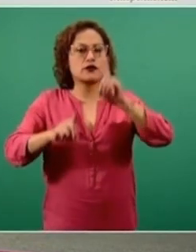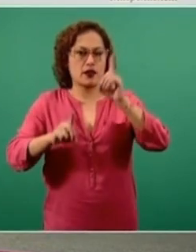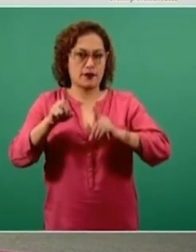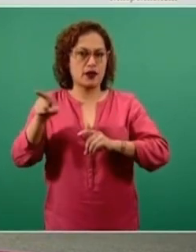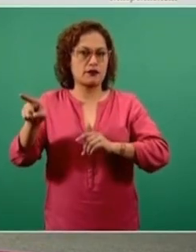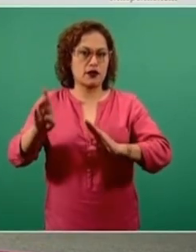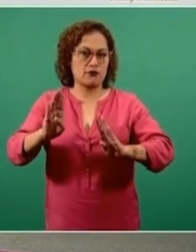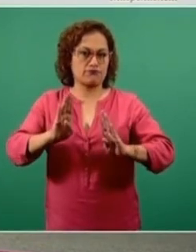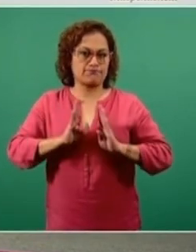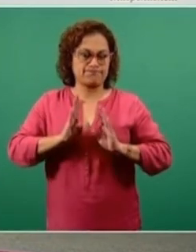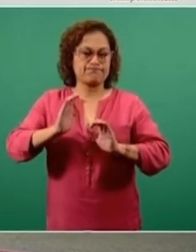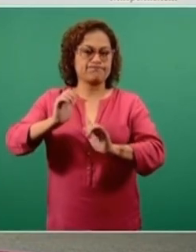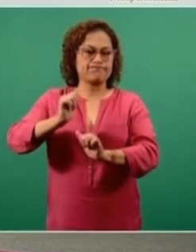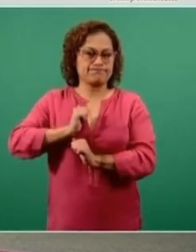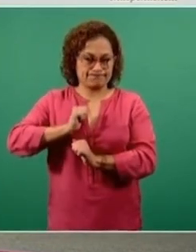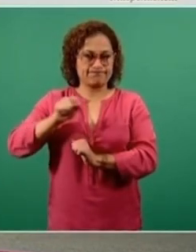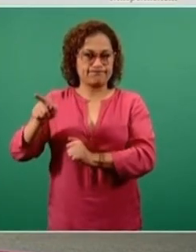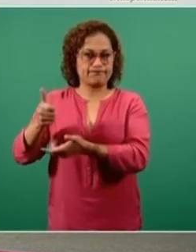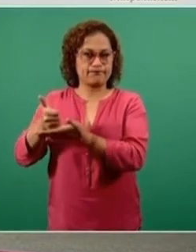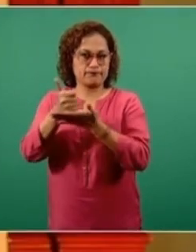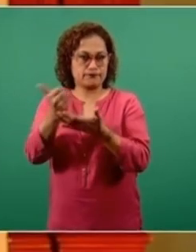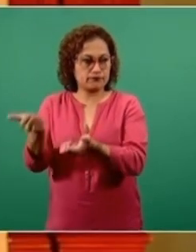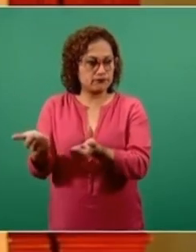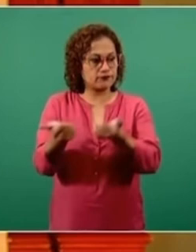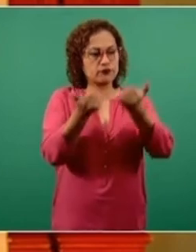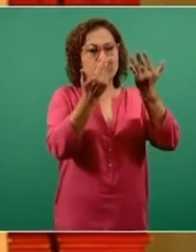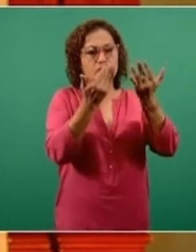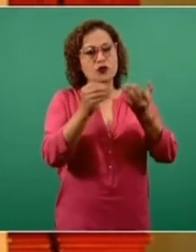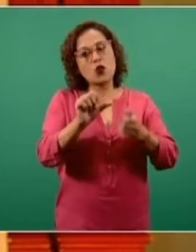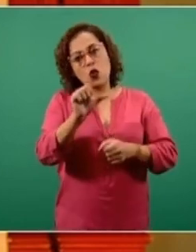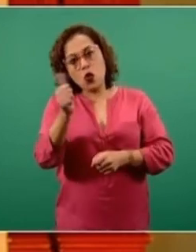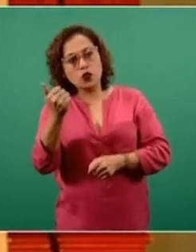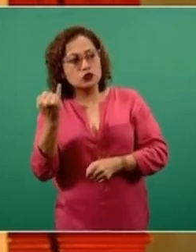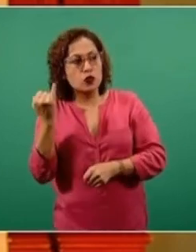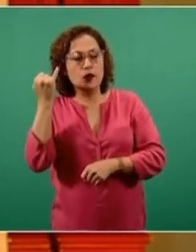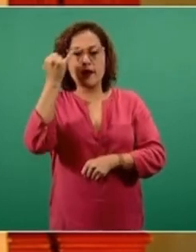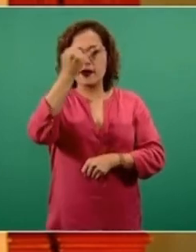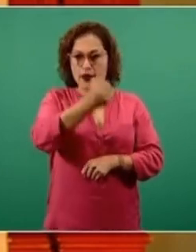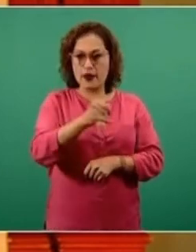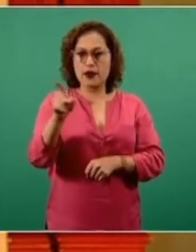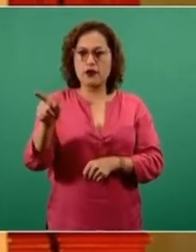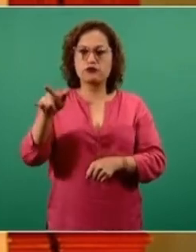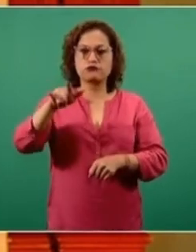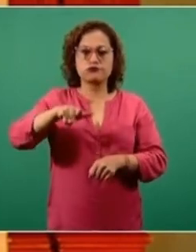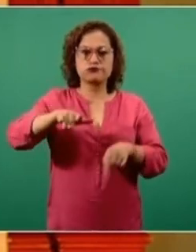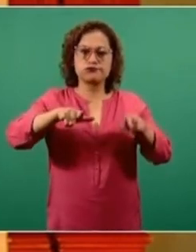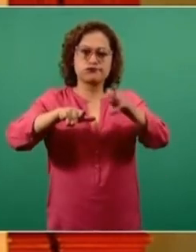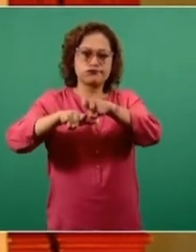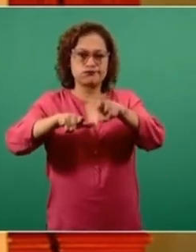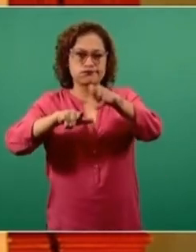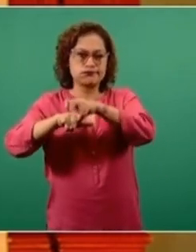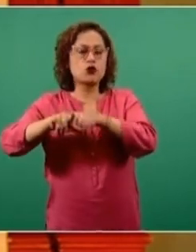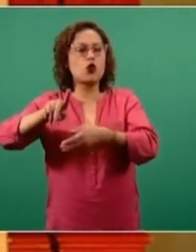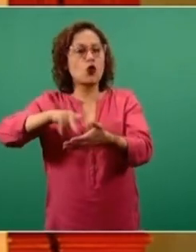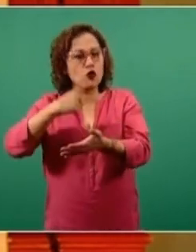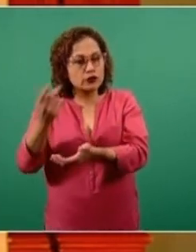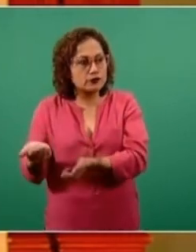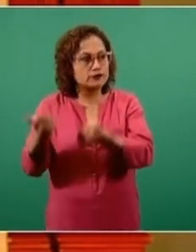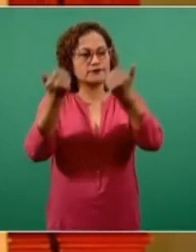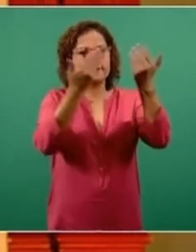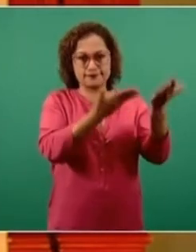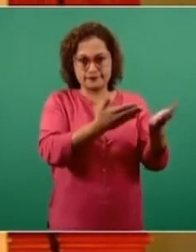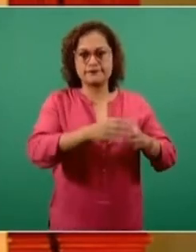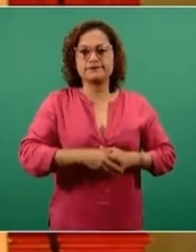ejército y otras se van en rutas aéreas a cargo de la Fuerza Aérea Mexicana. Y ese periodo de tránsito es